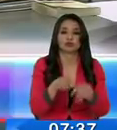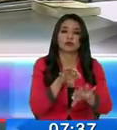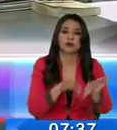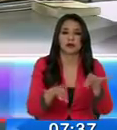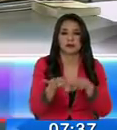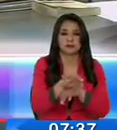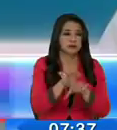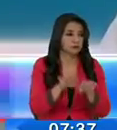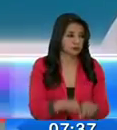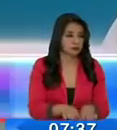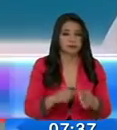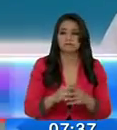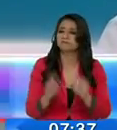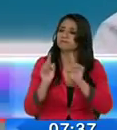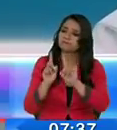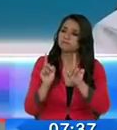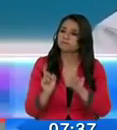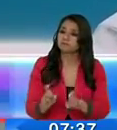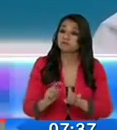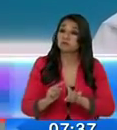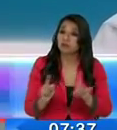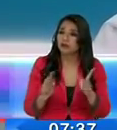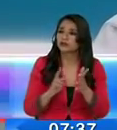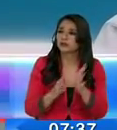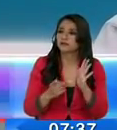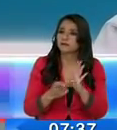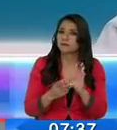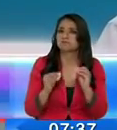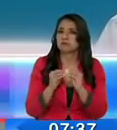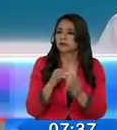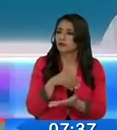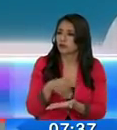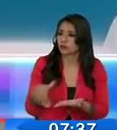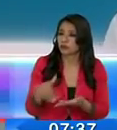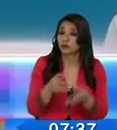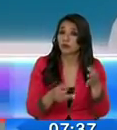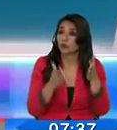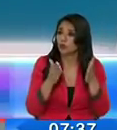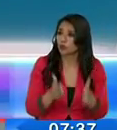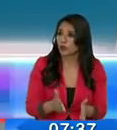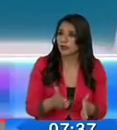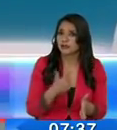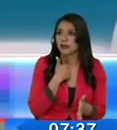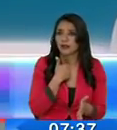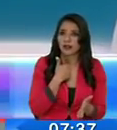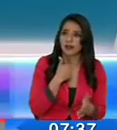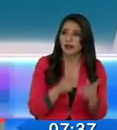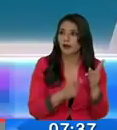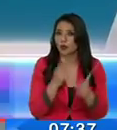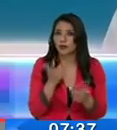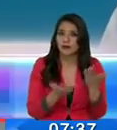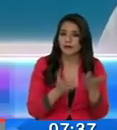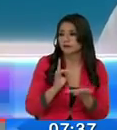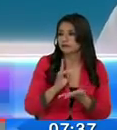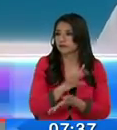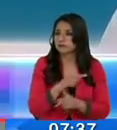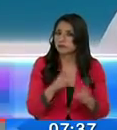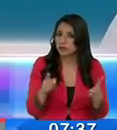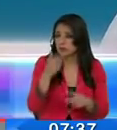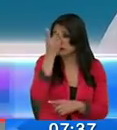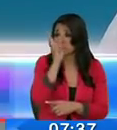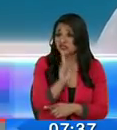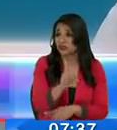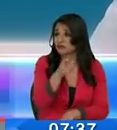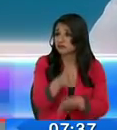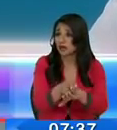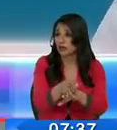por los conjueces. Doctor Rodas, pero esto no le da mayor incertidumbre. Jueces que están con un pie en el estribo, que pueden dictaminar lo que sea,